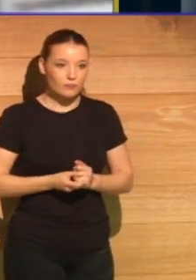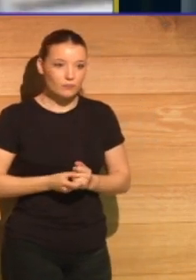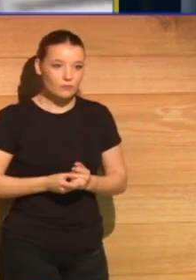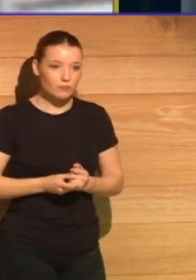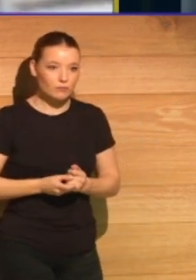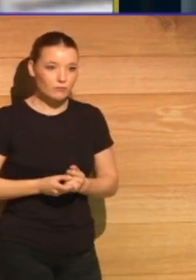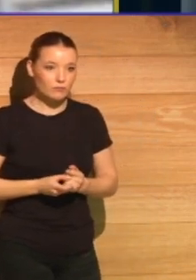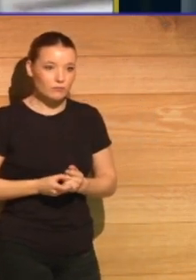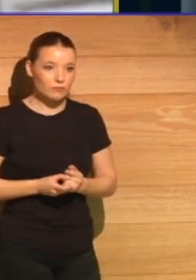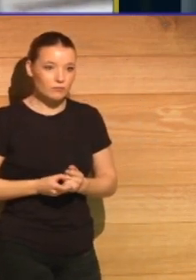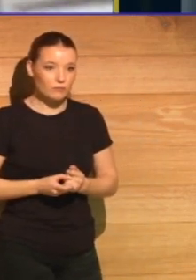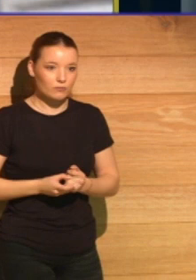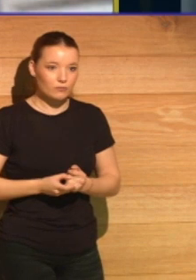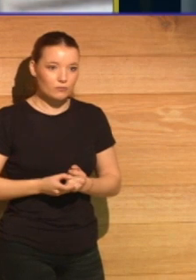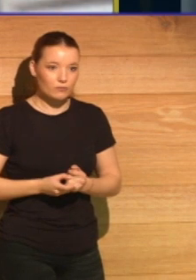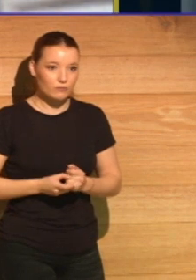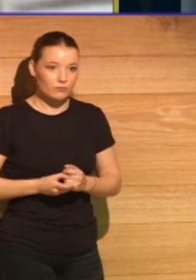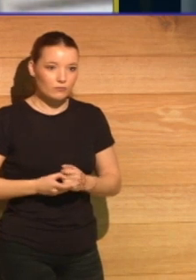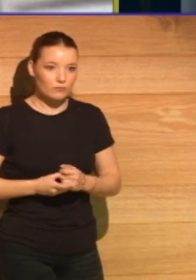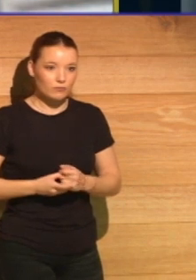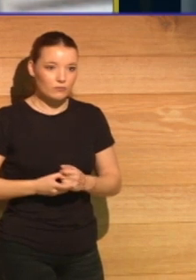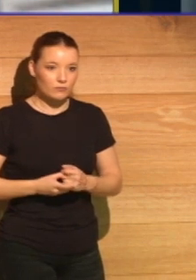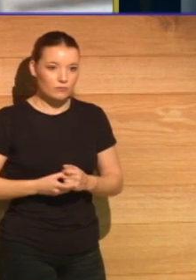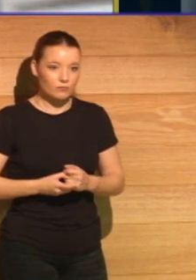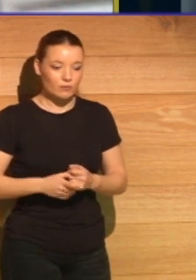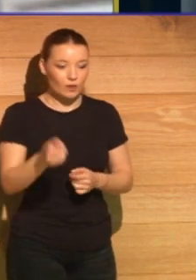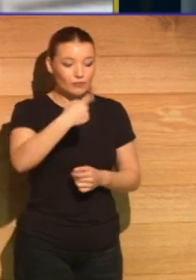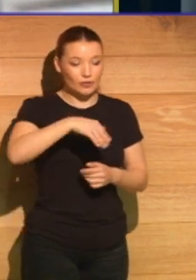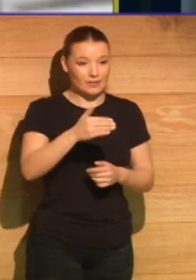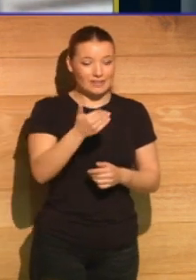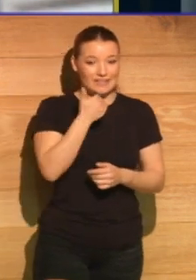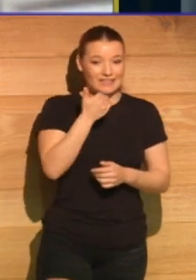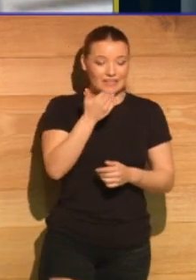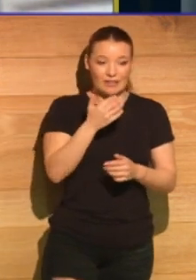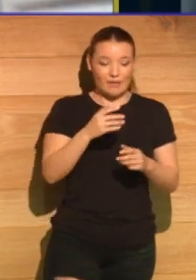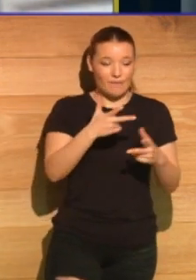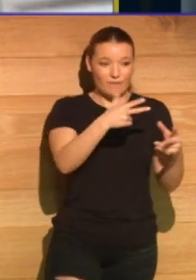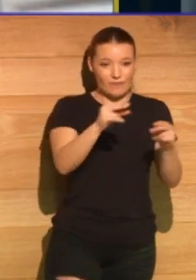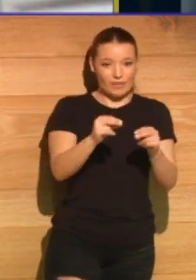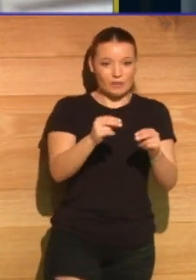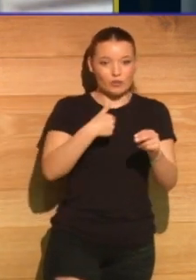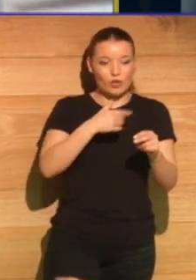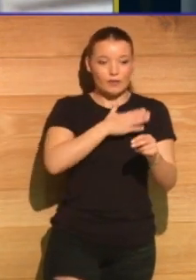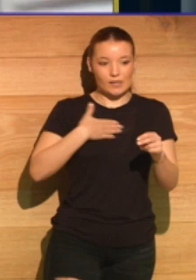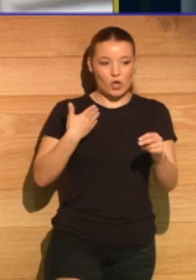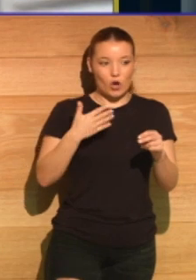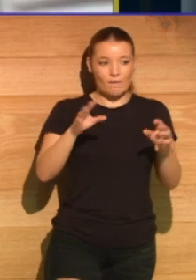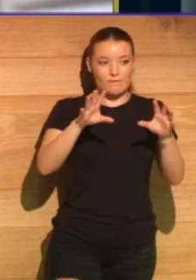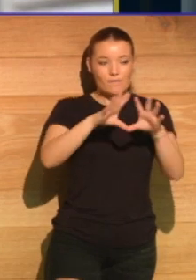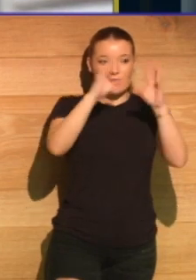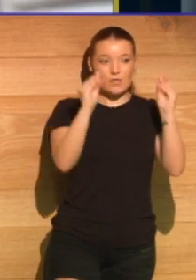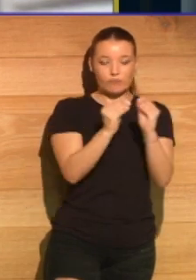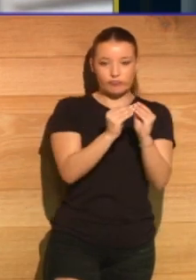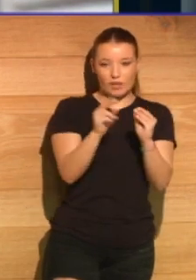Sin duda. Estamos llegando al final y me gustaría que hiciéramos un repaso por